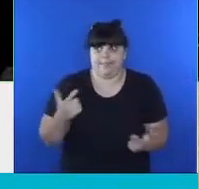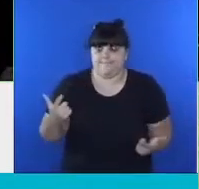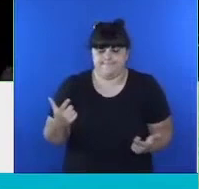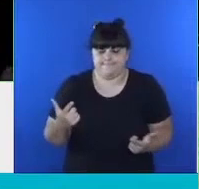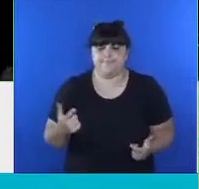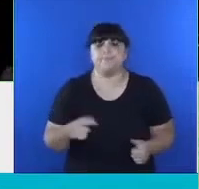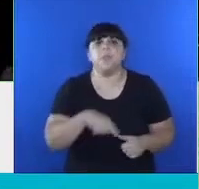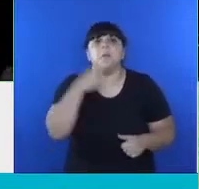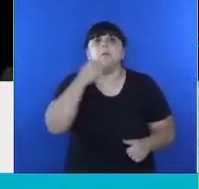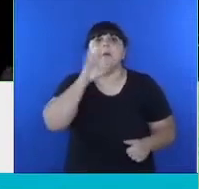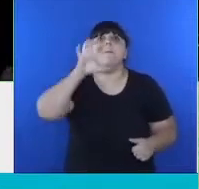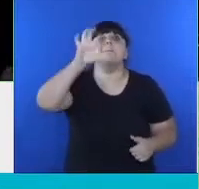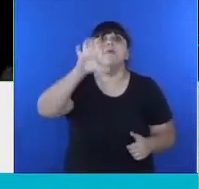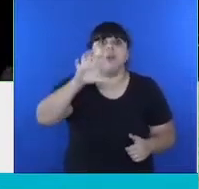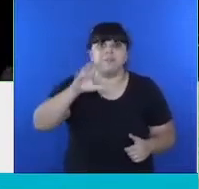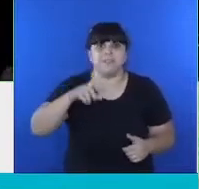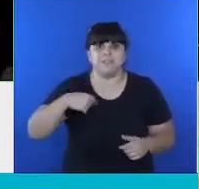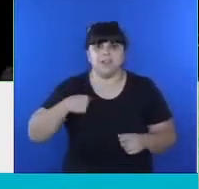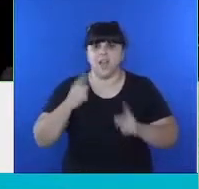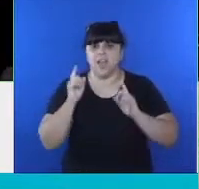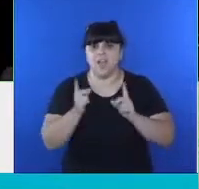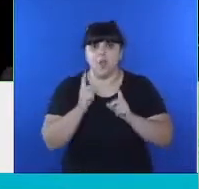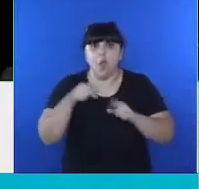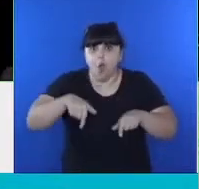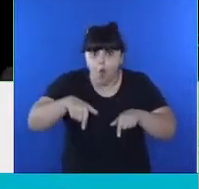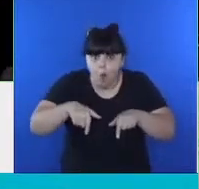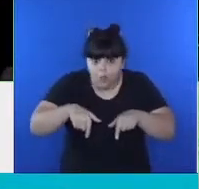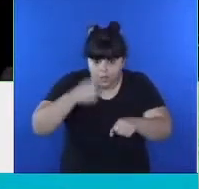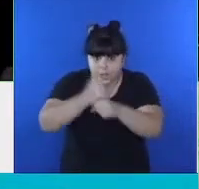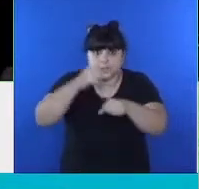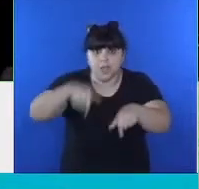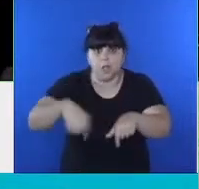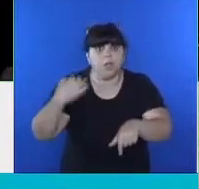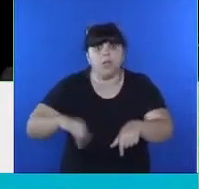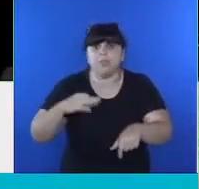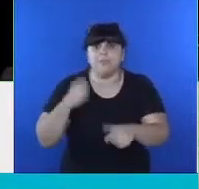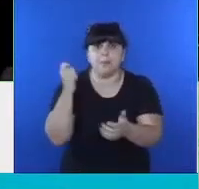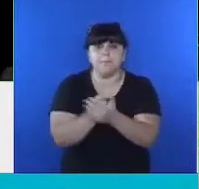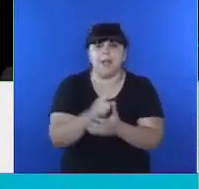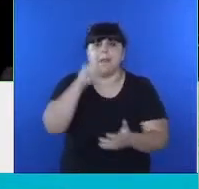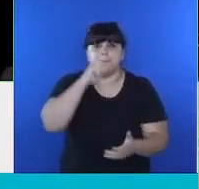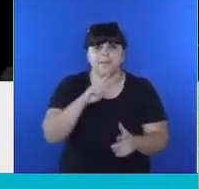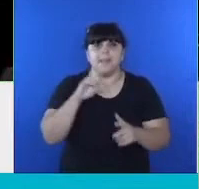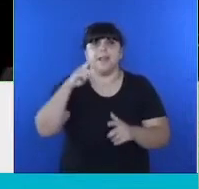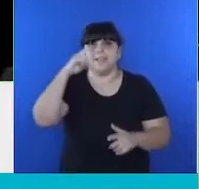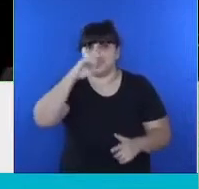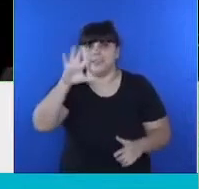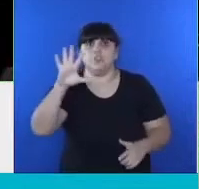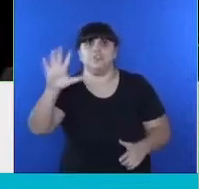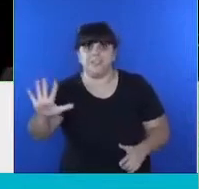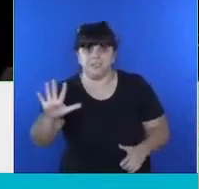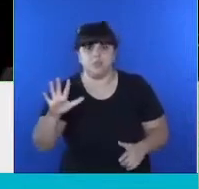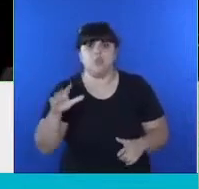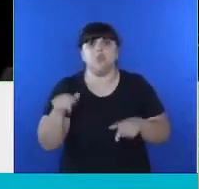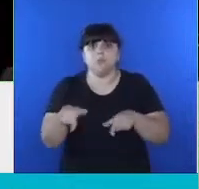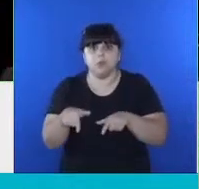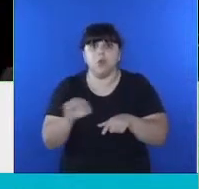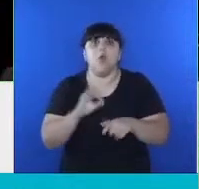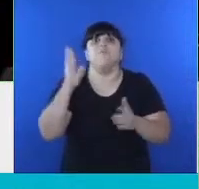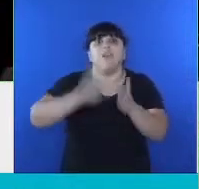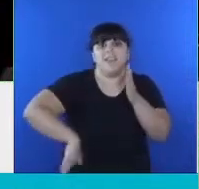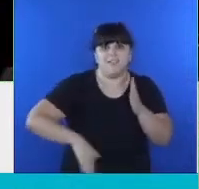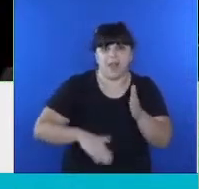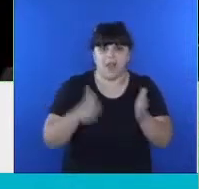y si la provincia no siguiera participando, hoy tendrían que estar pagando 1.705, o Bahía